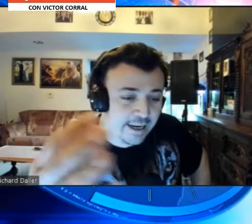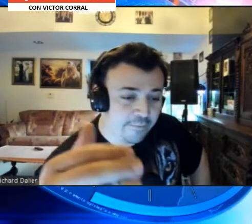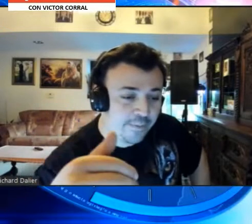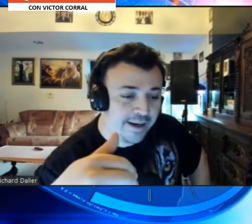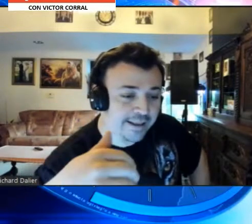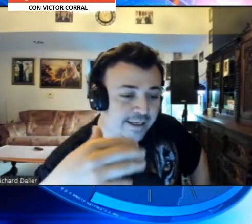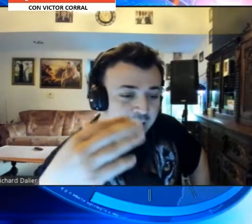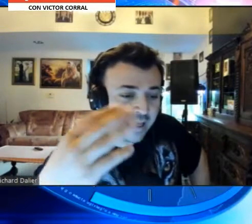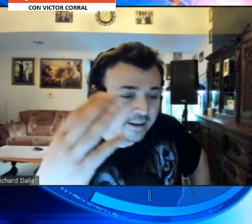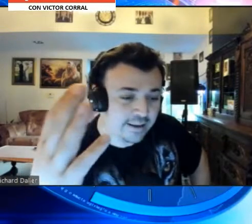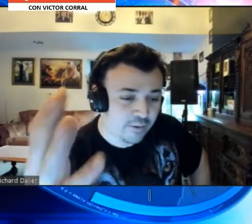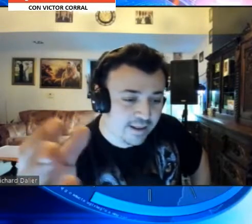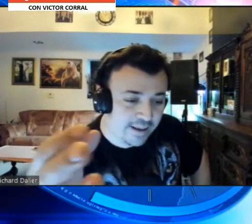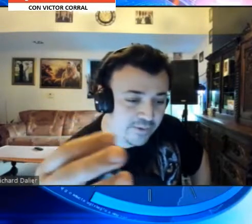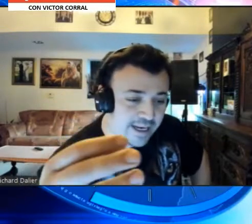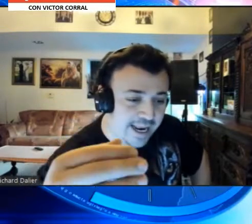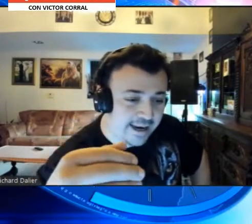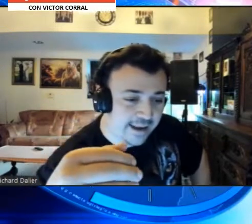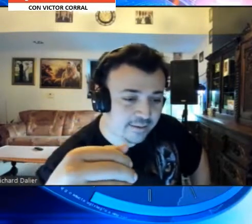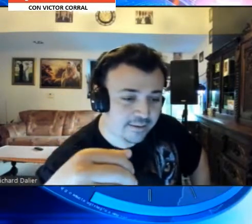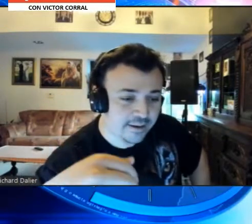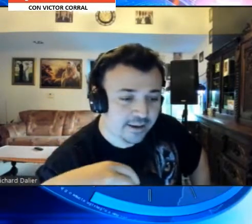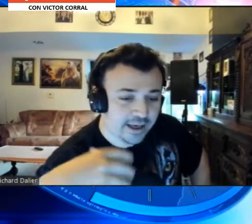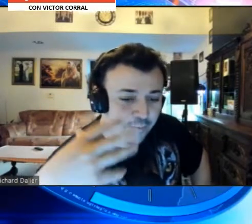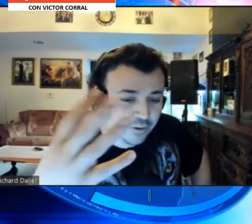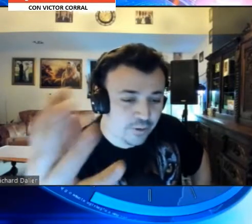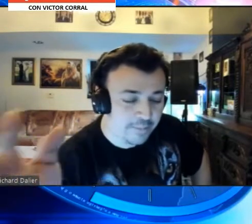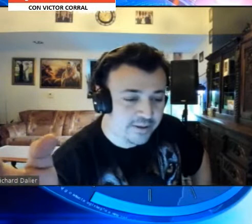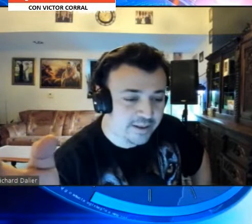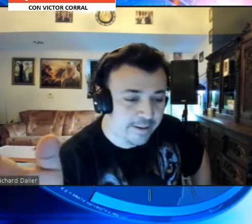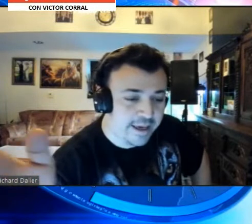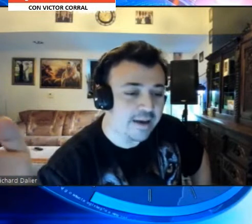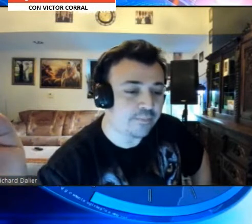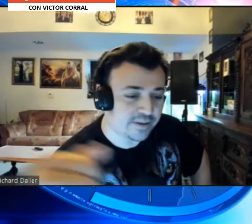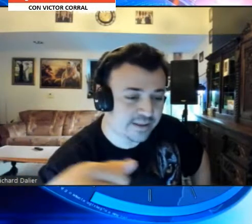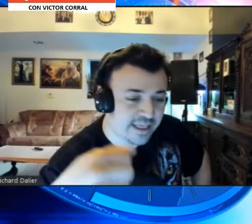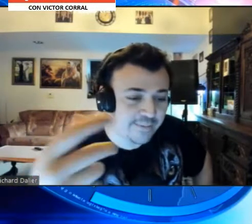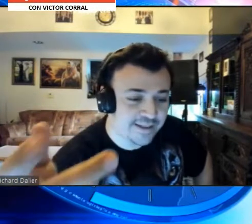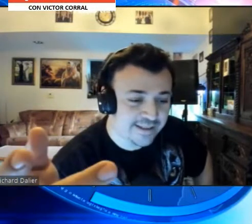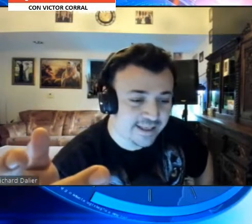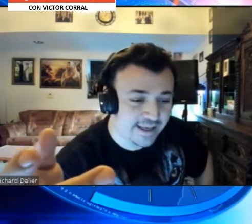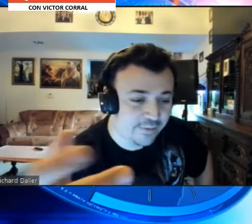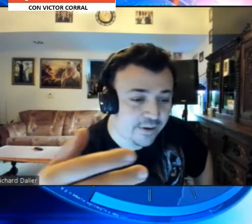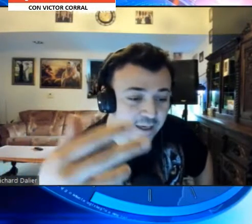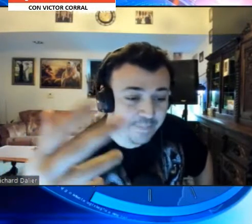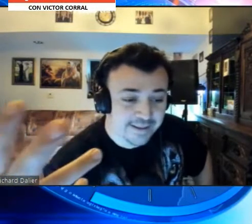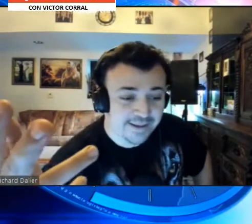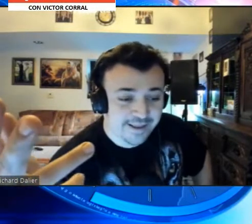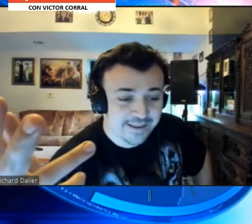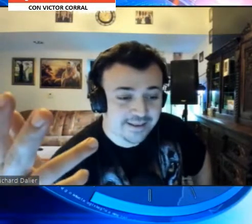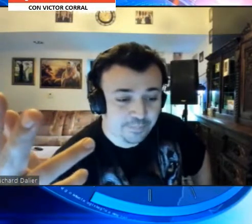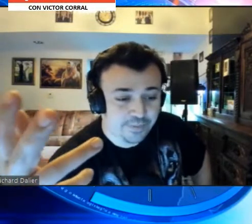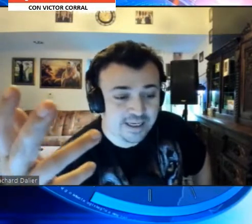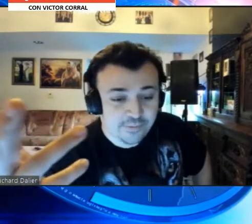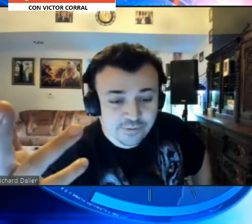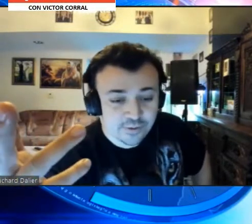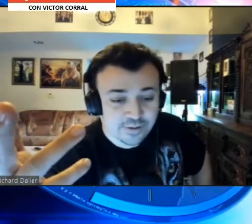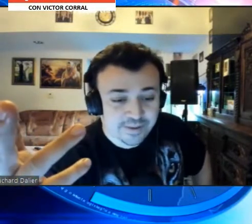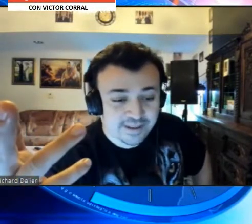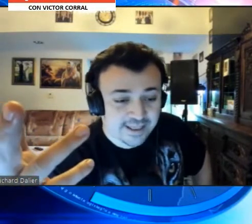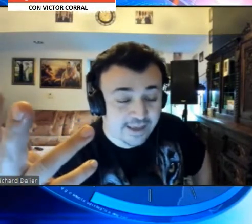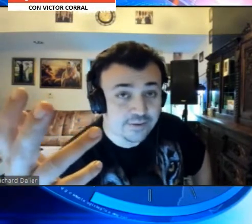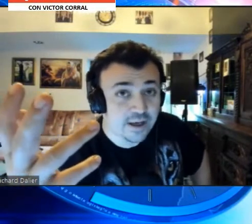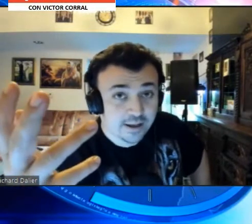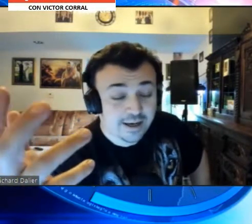reforma eléctrica, te guardamos la lana, y en cuanto AMLO se vaya, pues te damos ese dinero. Y precisamente así, pues ya no son